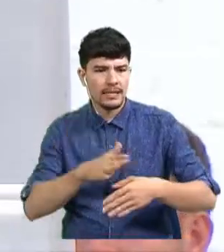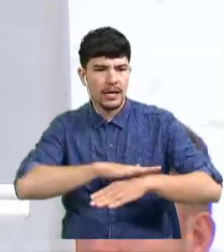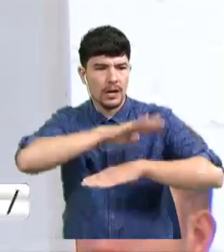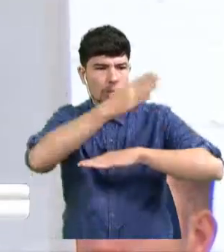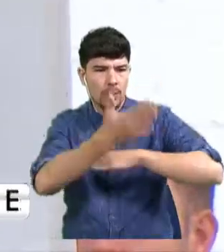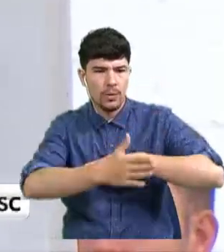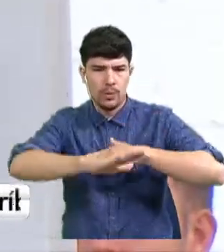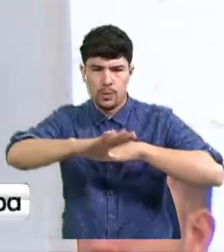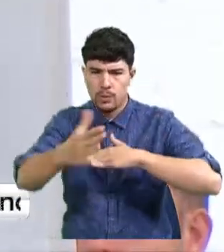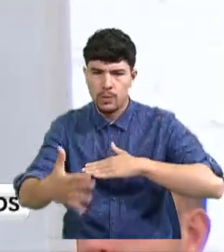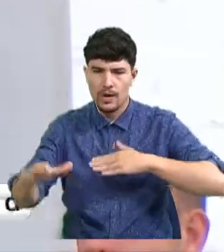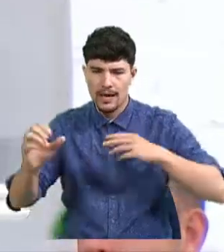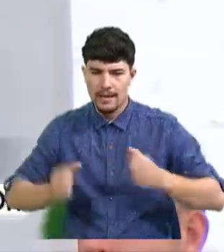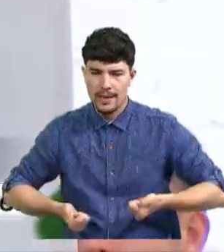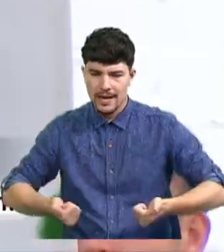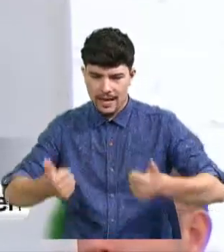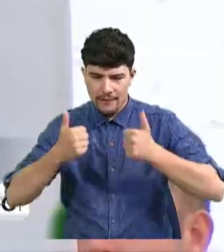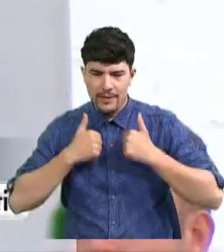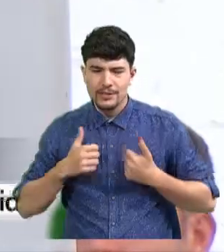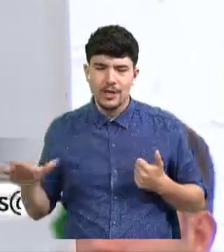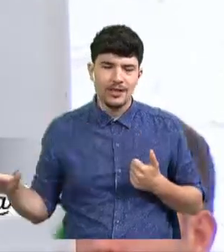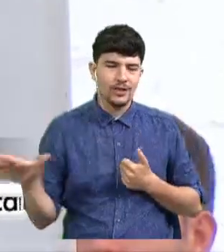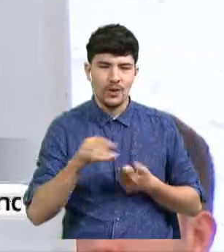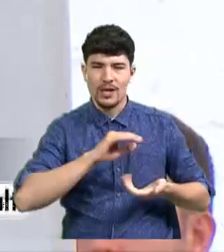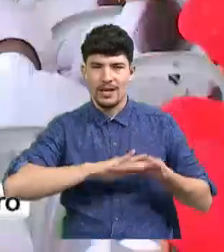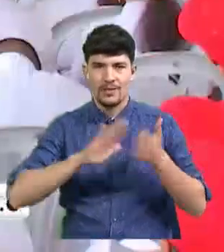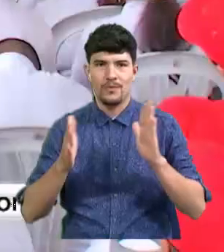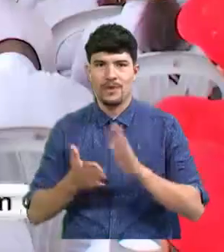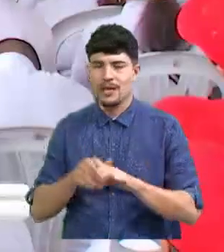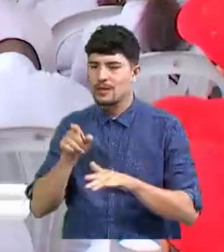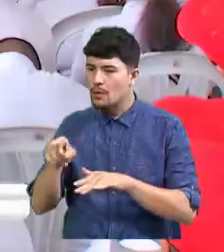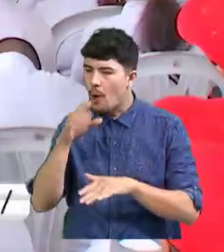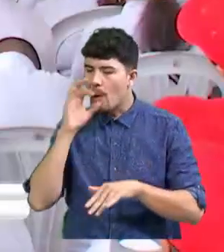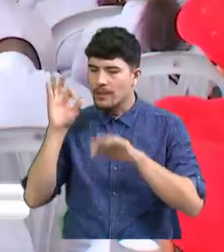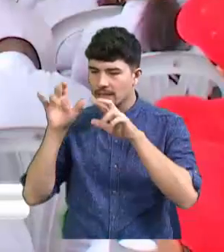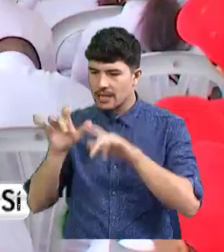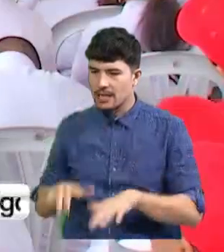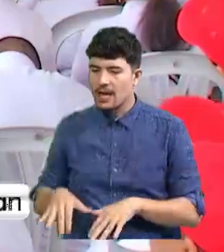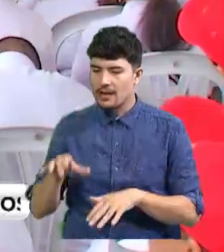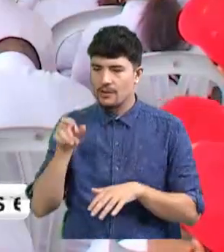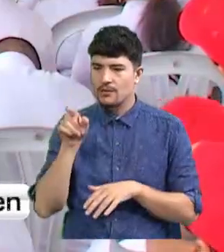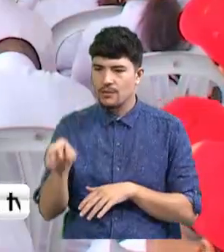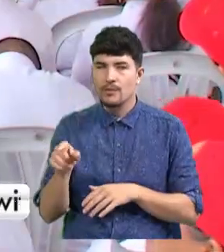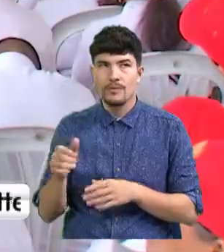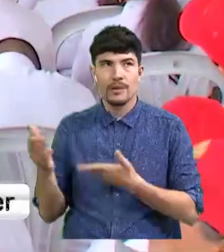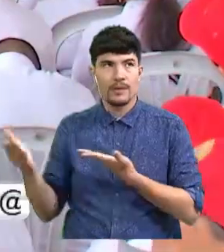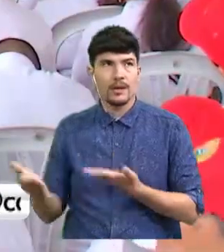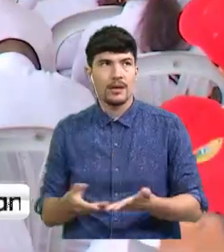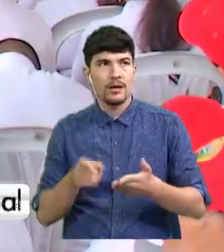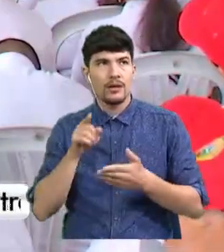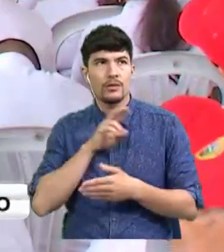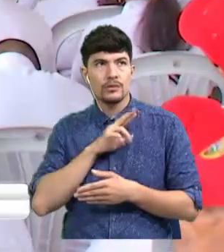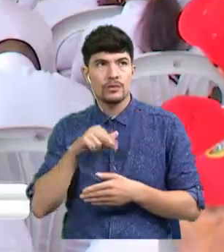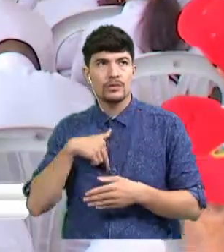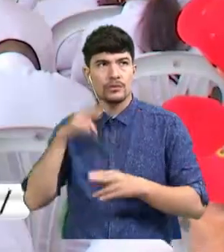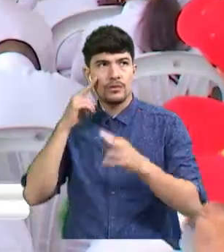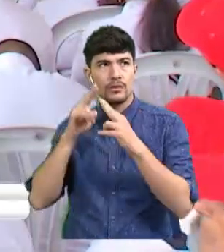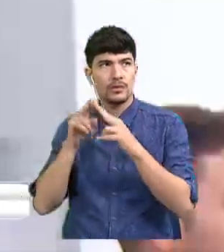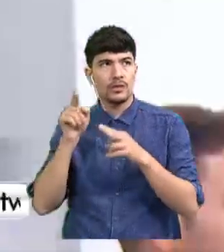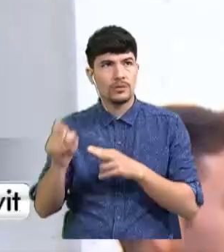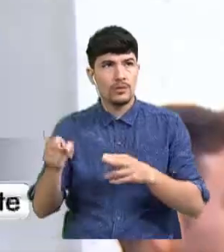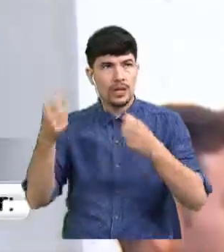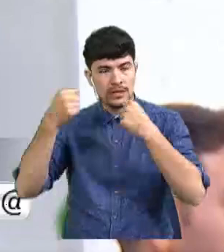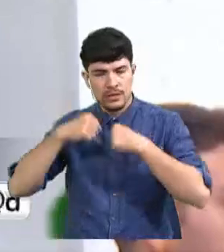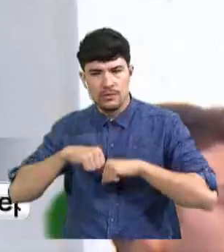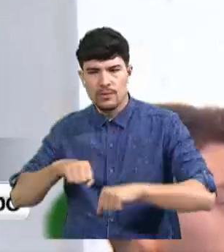onda de grandes beneficios. Señor secretario Samuel Prada, bienvenido a esta transmisión especial, y conocemos de su esfuerzo por llevar a cabo